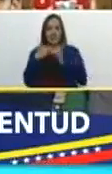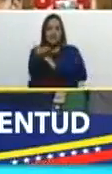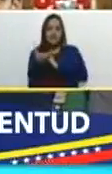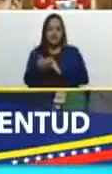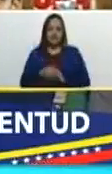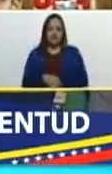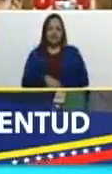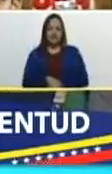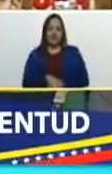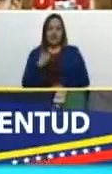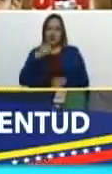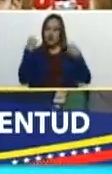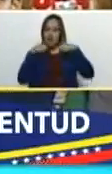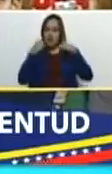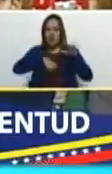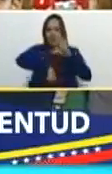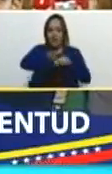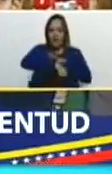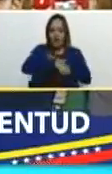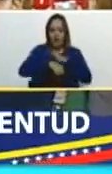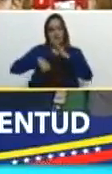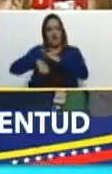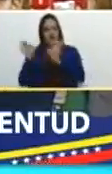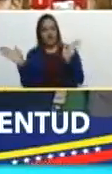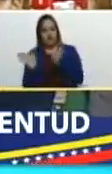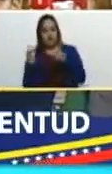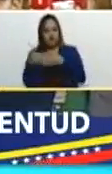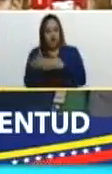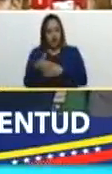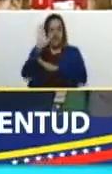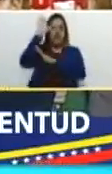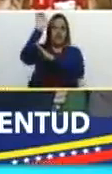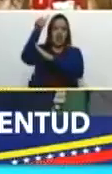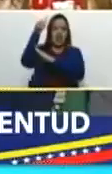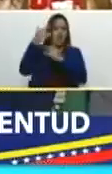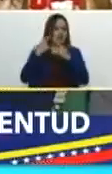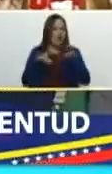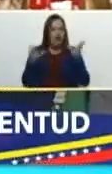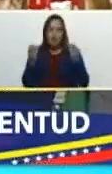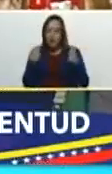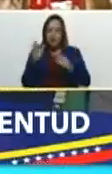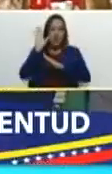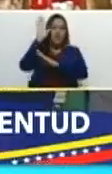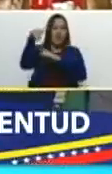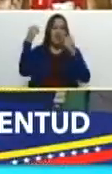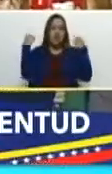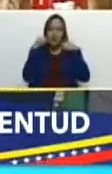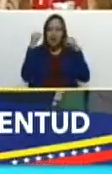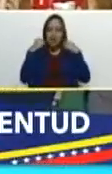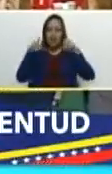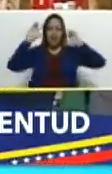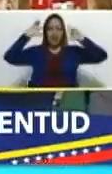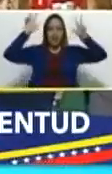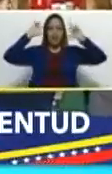Ah, practiqué fútbol, futbolito, básquetbol, pero bastante básquet,